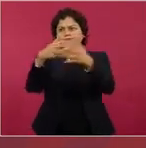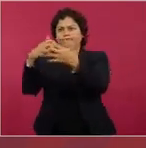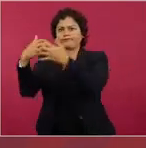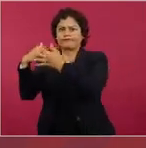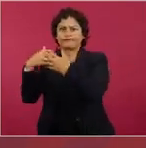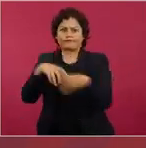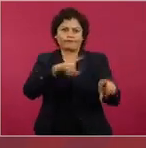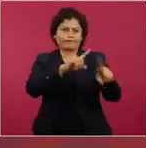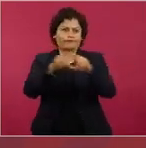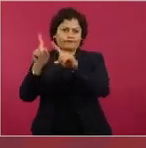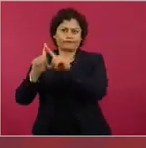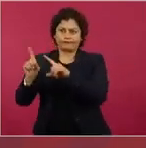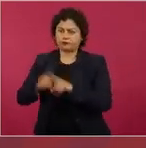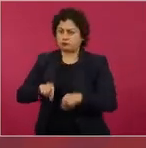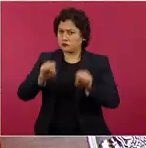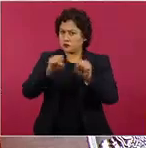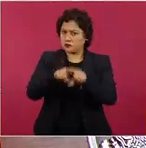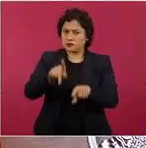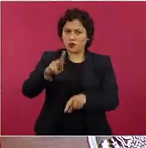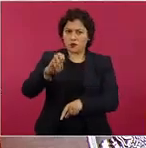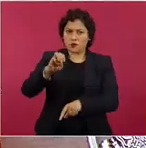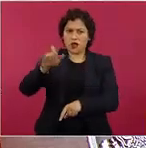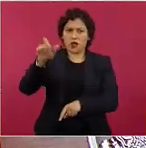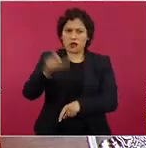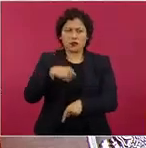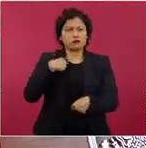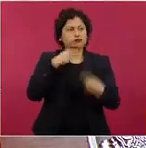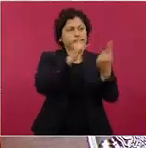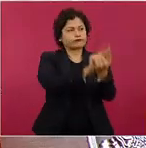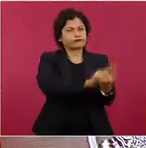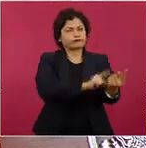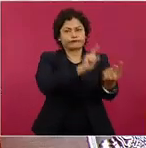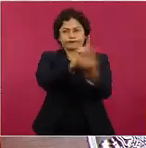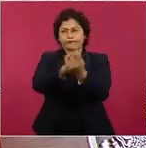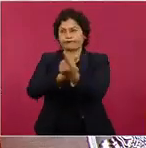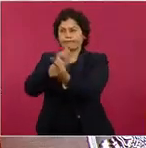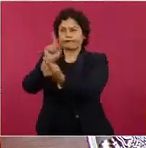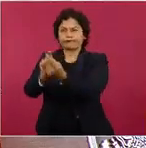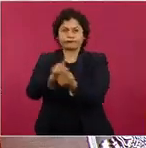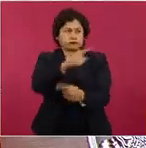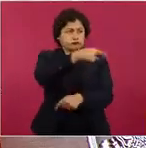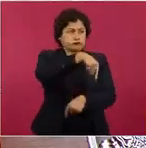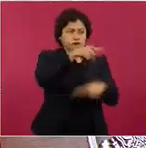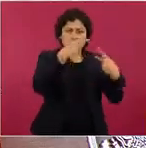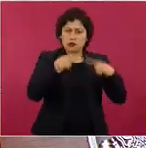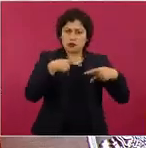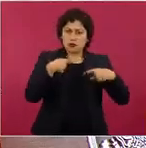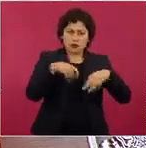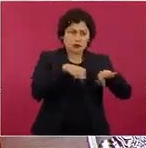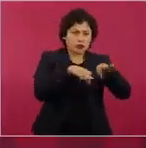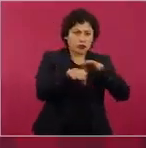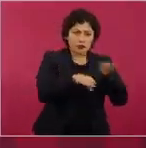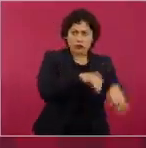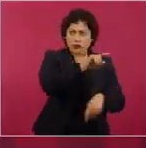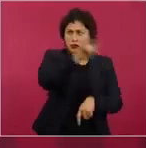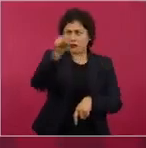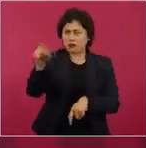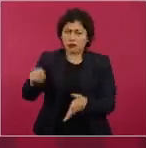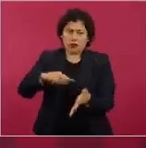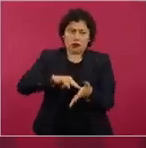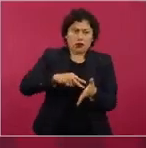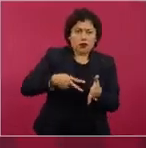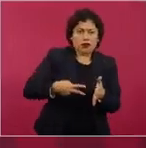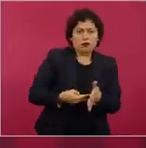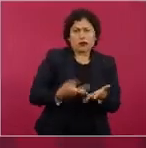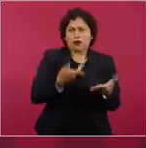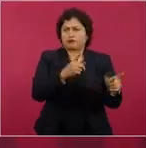refinerías y ahí están los trabajadores y ahí están los técnicos y estamos trabajando muy bien.